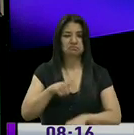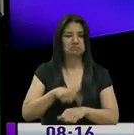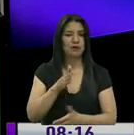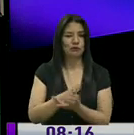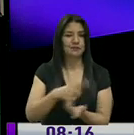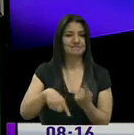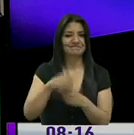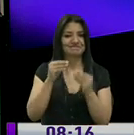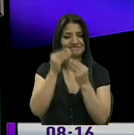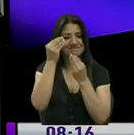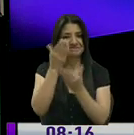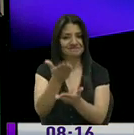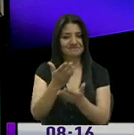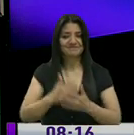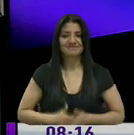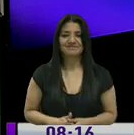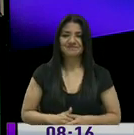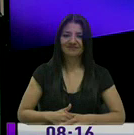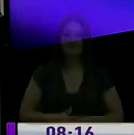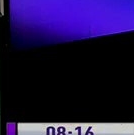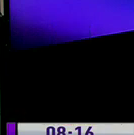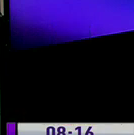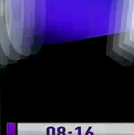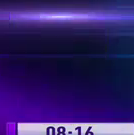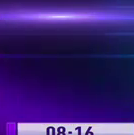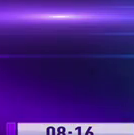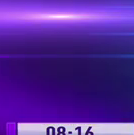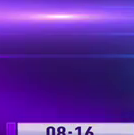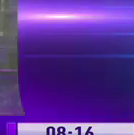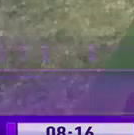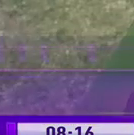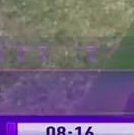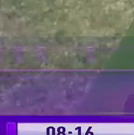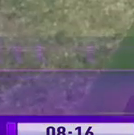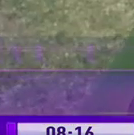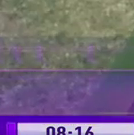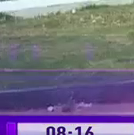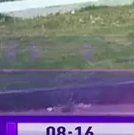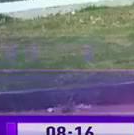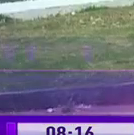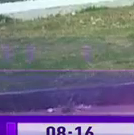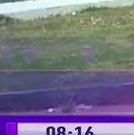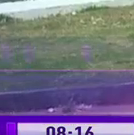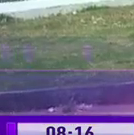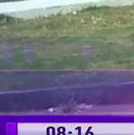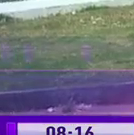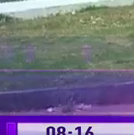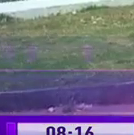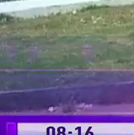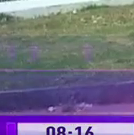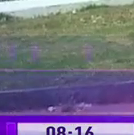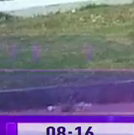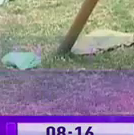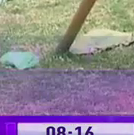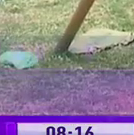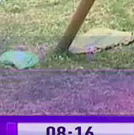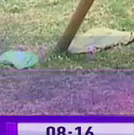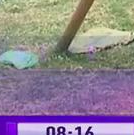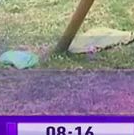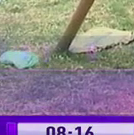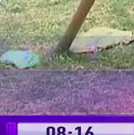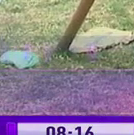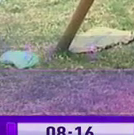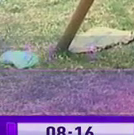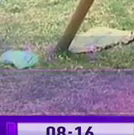pausa al retornar hay importante información aquí tenemos solicitudes de nuestros vecinos de ellos dividen los moradores del barrio